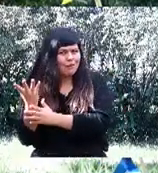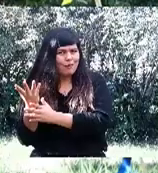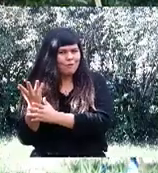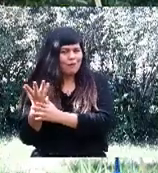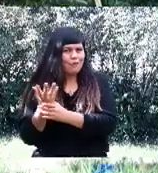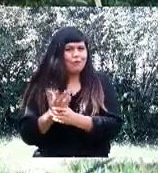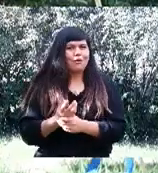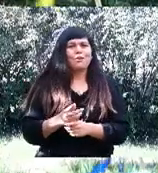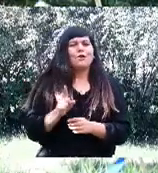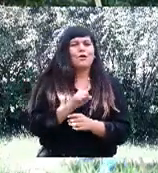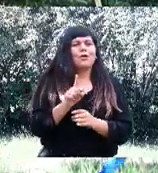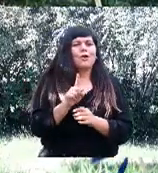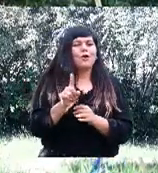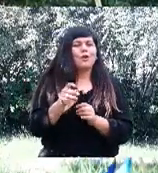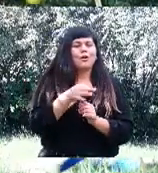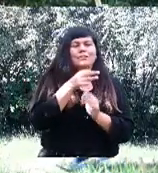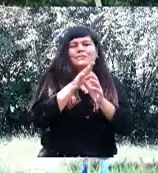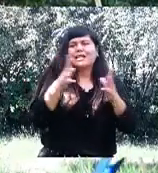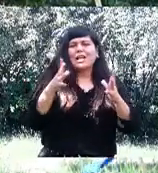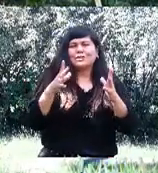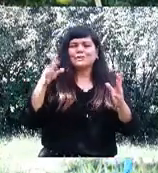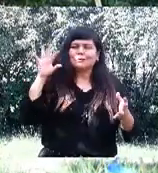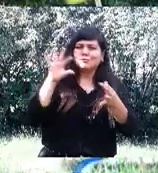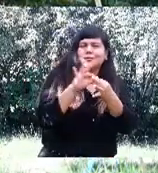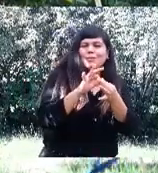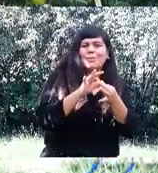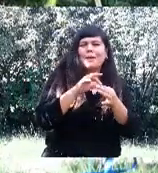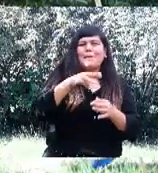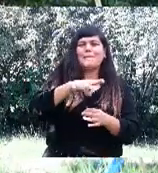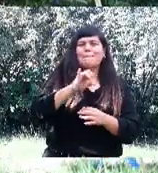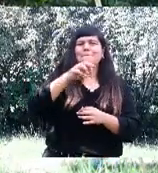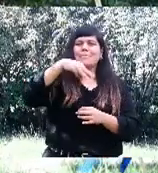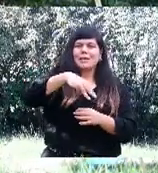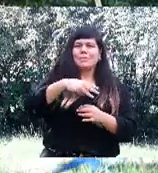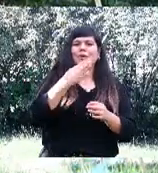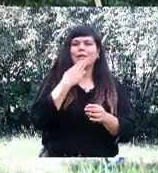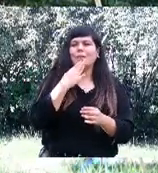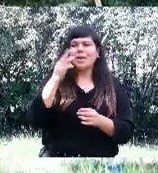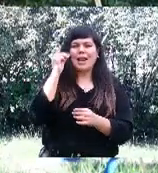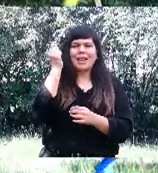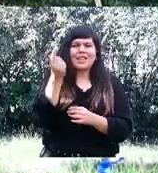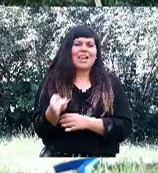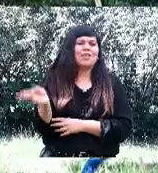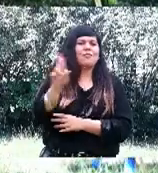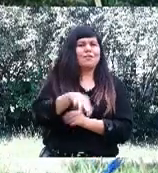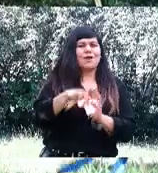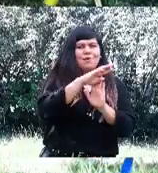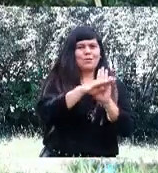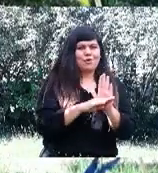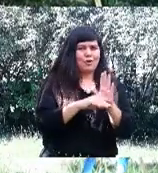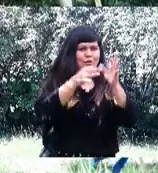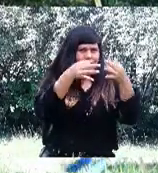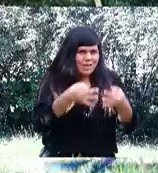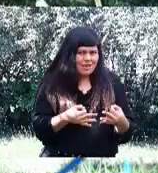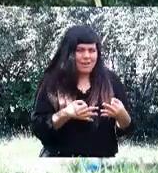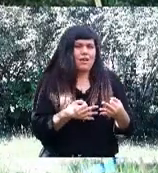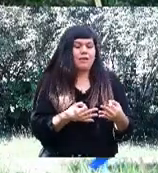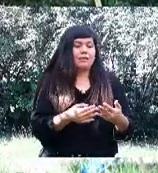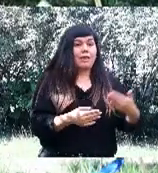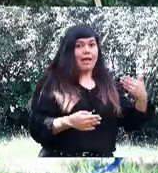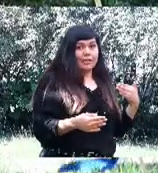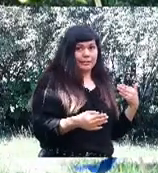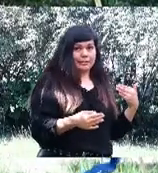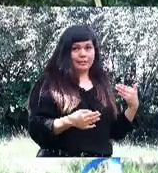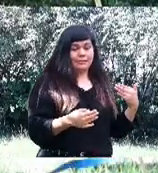enmarca dentro de lo que es el mim sino que a todo este idea de retorno al proyecto original en el fondo al proyecto original que era